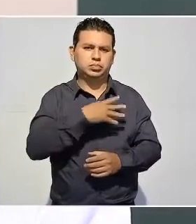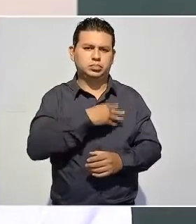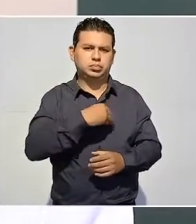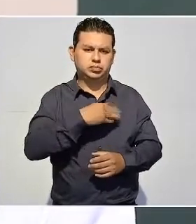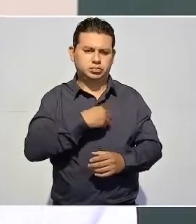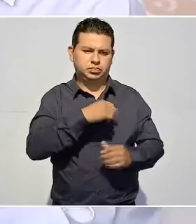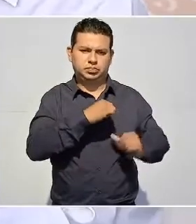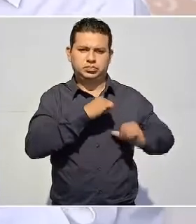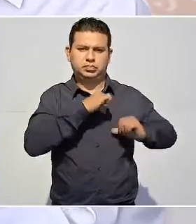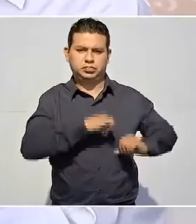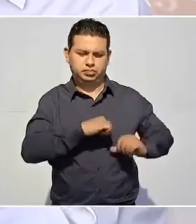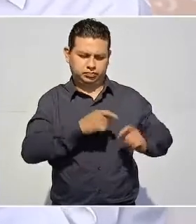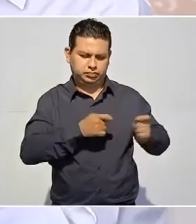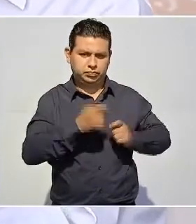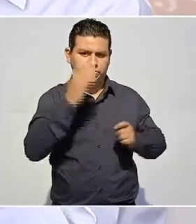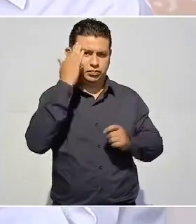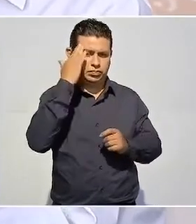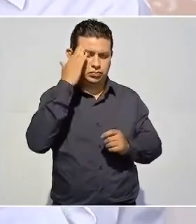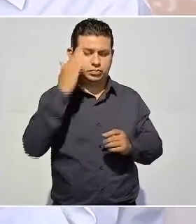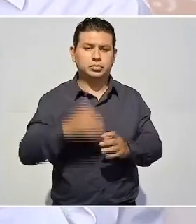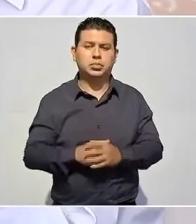Pocos días después,